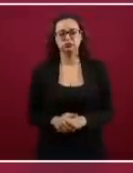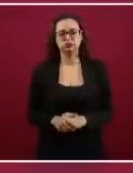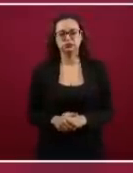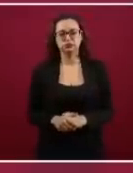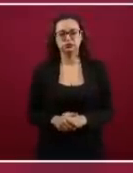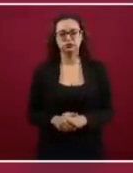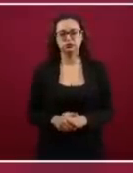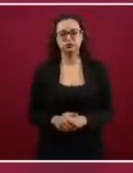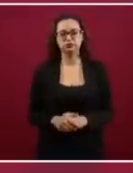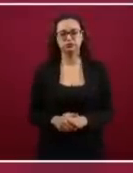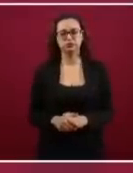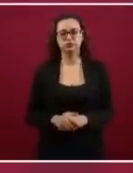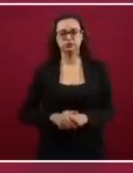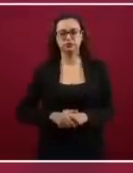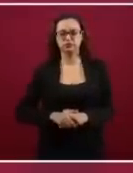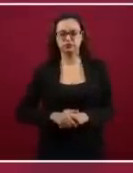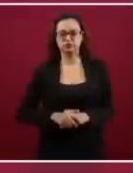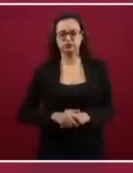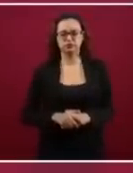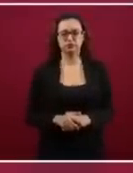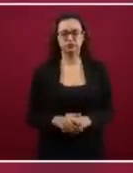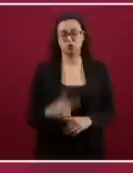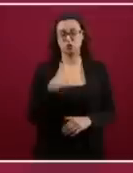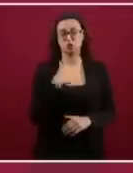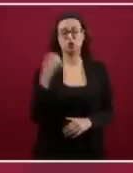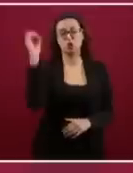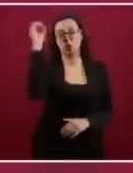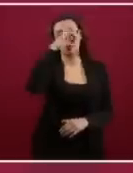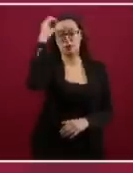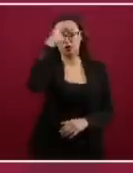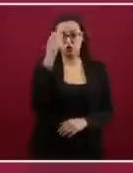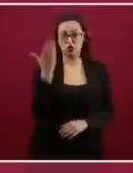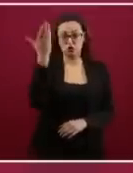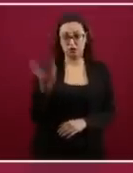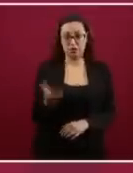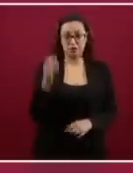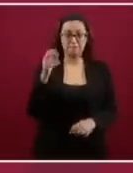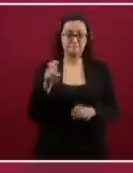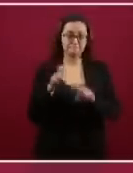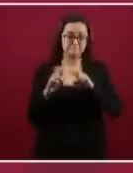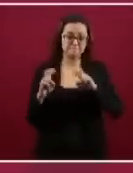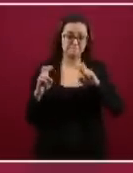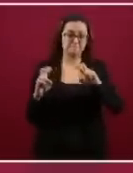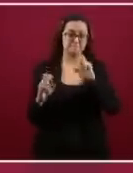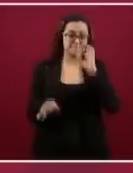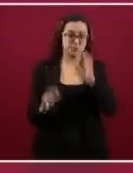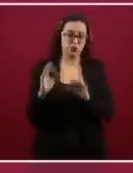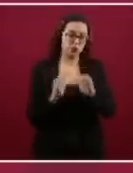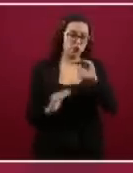del ministro Saldívar, presidente de la Corte, es que es un hombre íntegro,